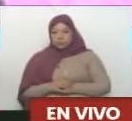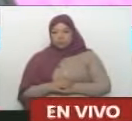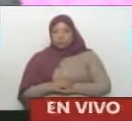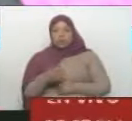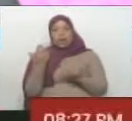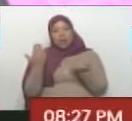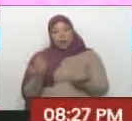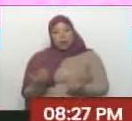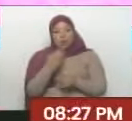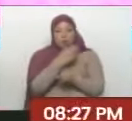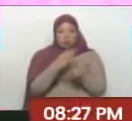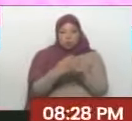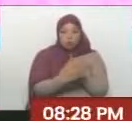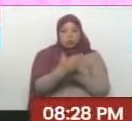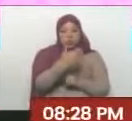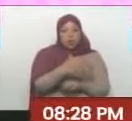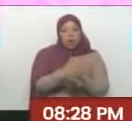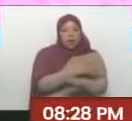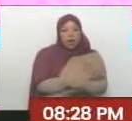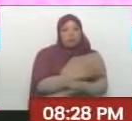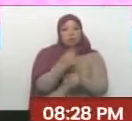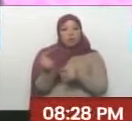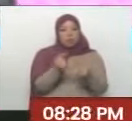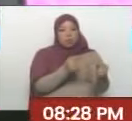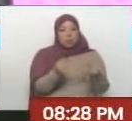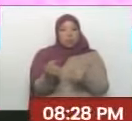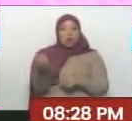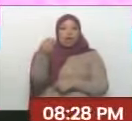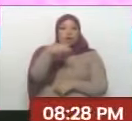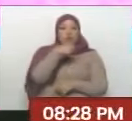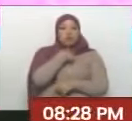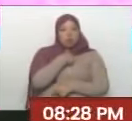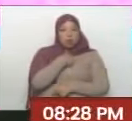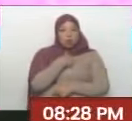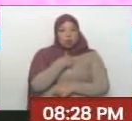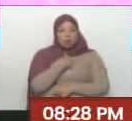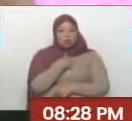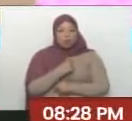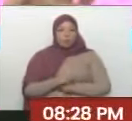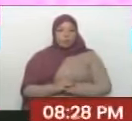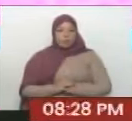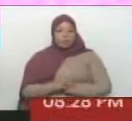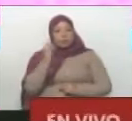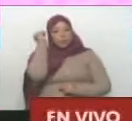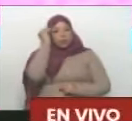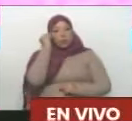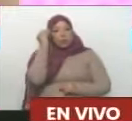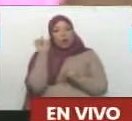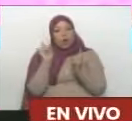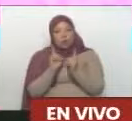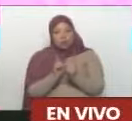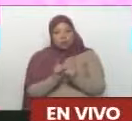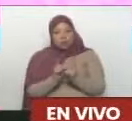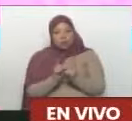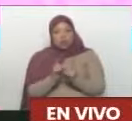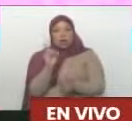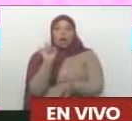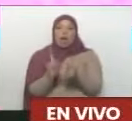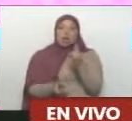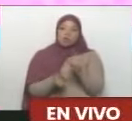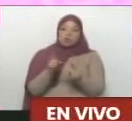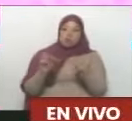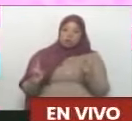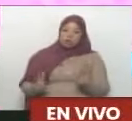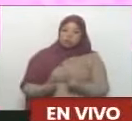cultores, que son los verdaderos protagonistas de esto, yo quería añadir a sus palabras, presidente, una reflexión muy breve. Usted nos decía en alguno de estos encuentros